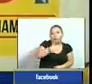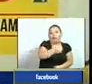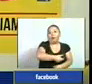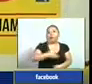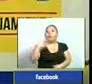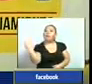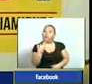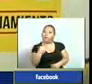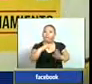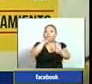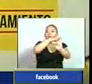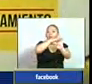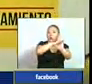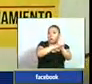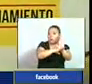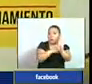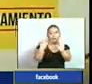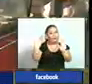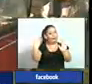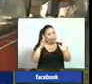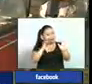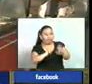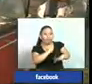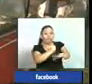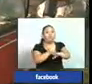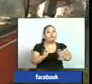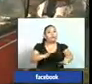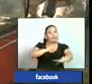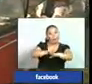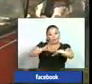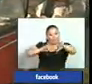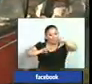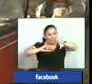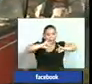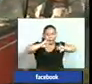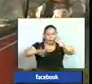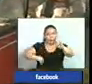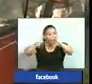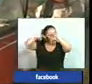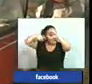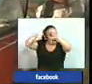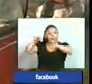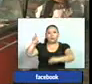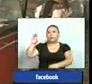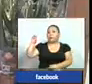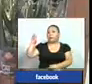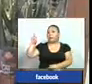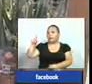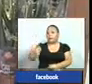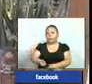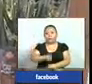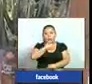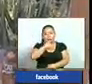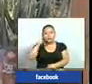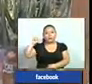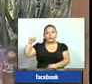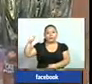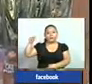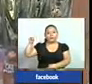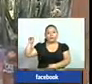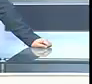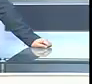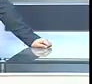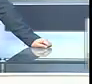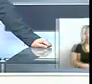con las medidas de seguridad establecidas para evitar los contagios por COVID-19. Con imágenes de Roberto Martínez, Inmar Batres, Noticiero